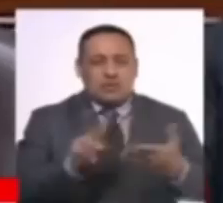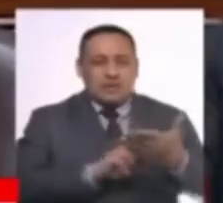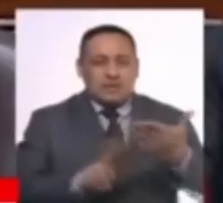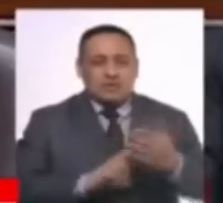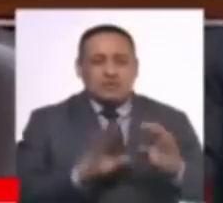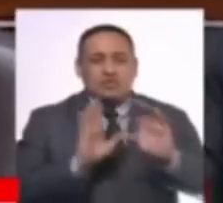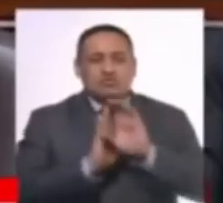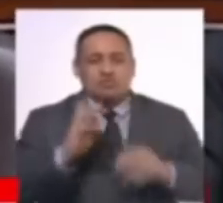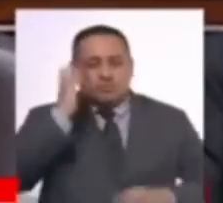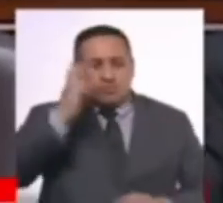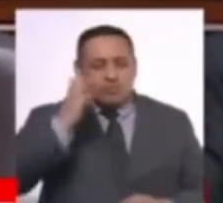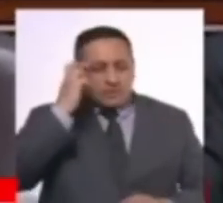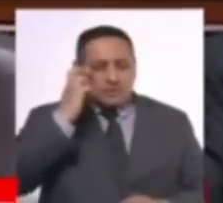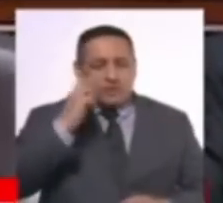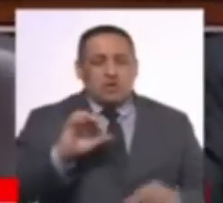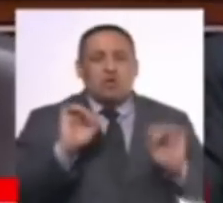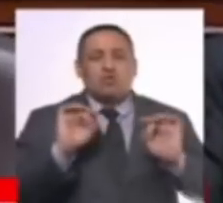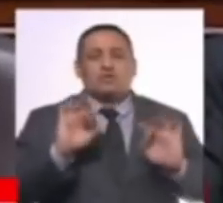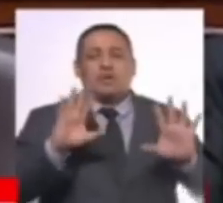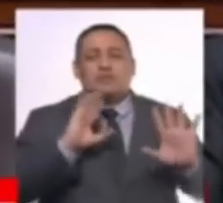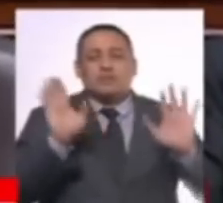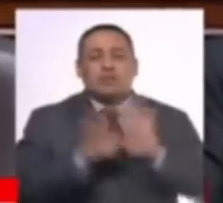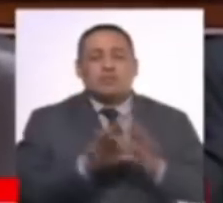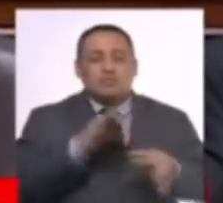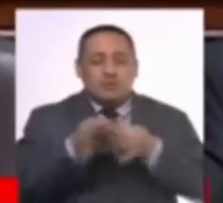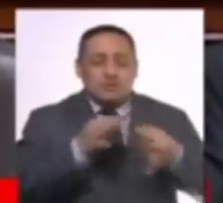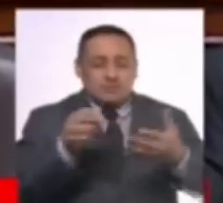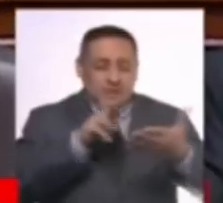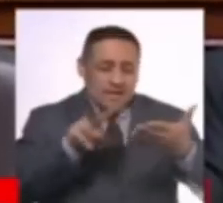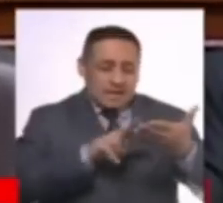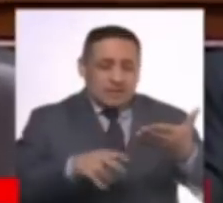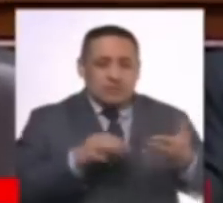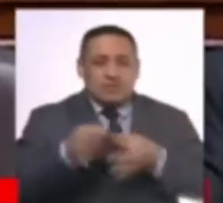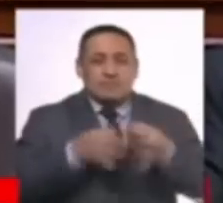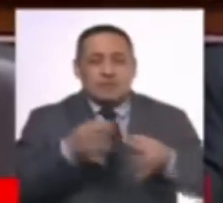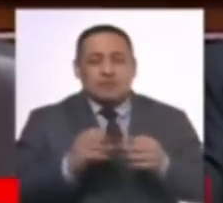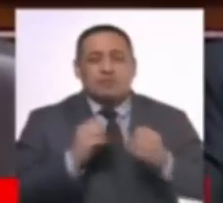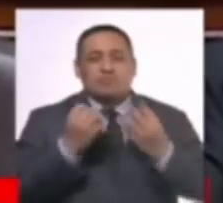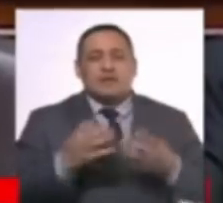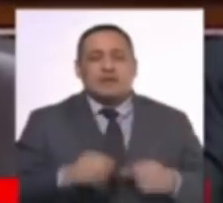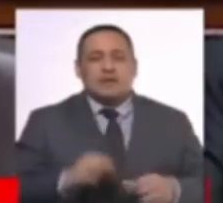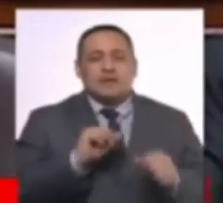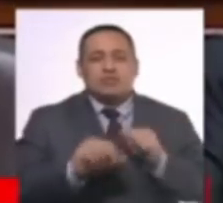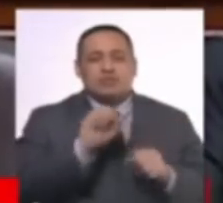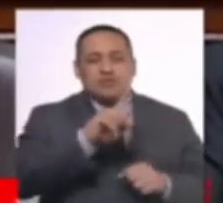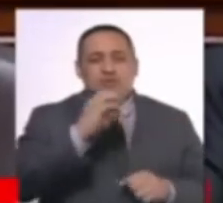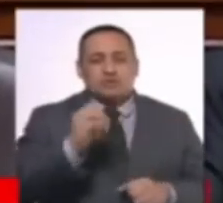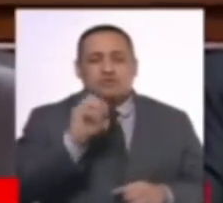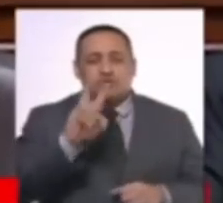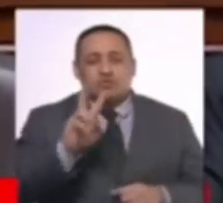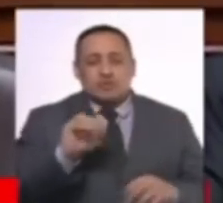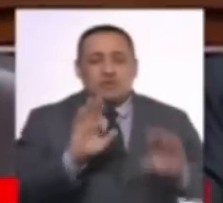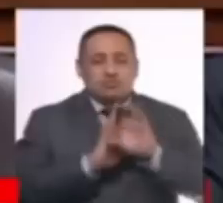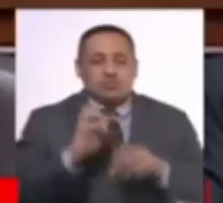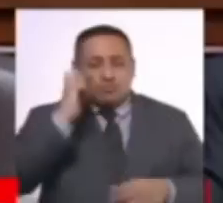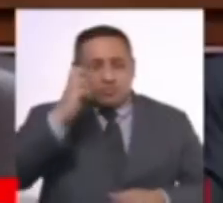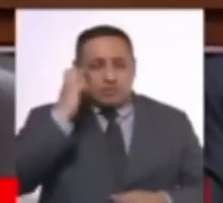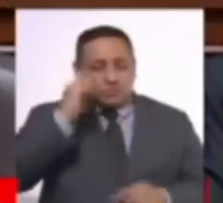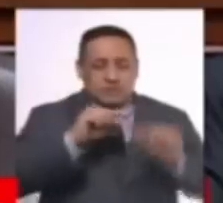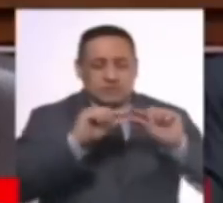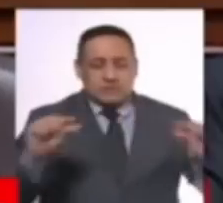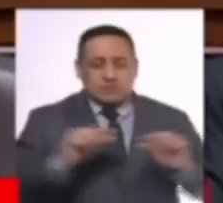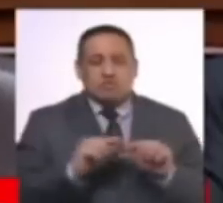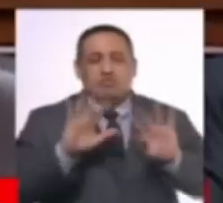la Constitución o de repente no la han interpretado correctamente, que el artículo 102 de nuestra Constitución, inciso